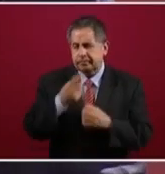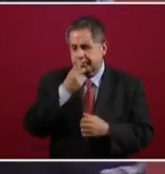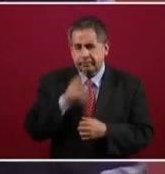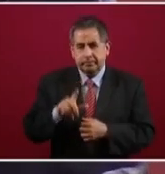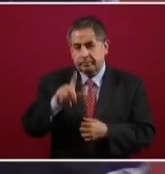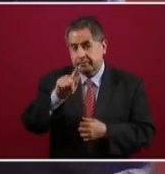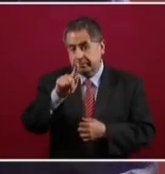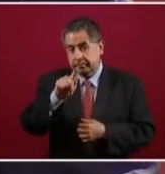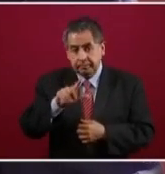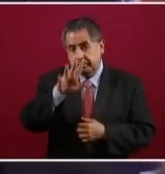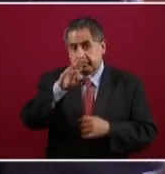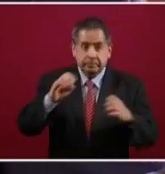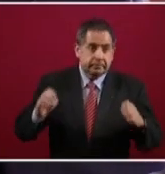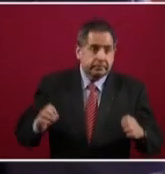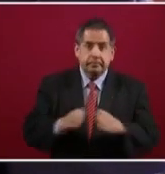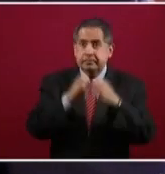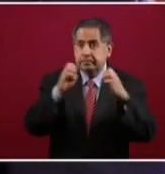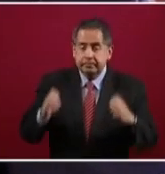75 emergencias